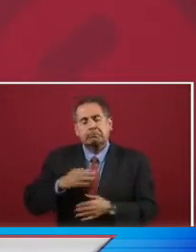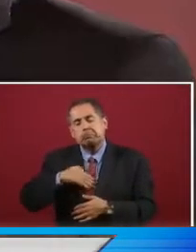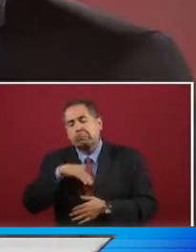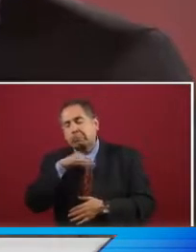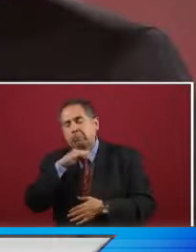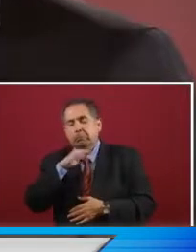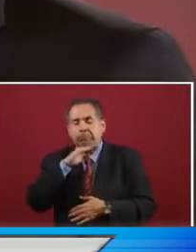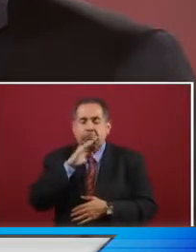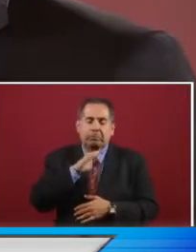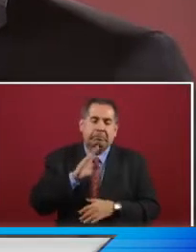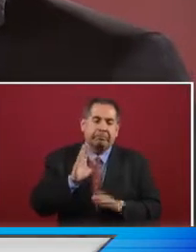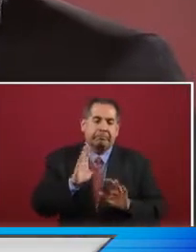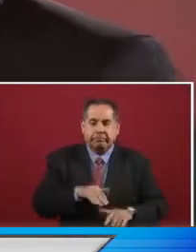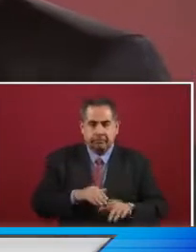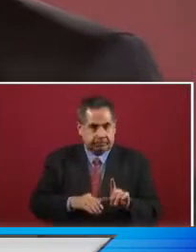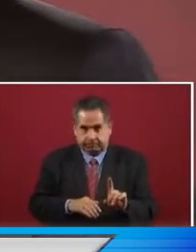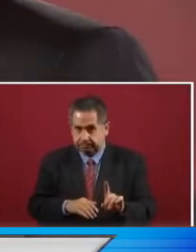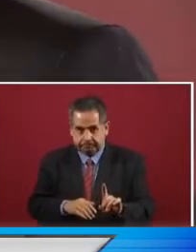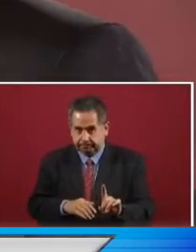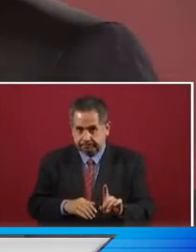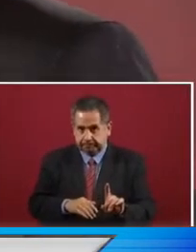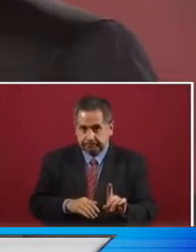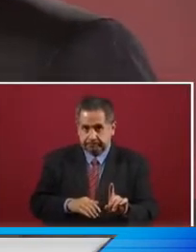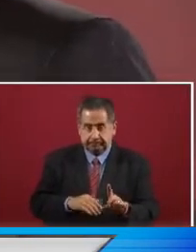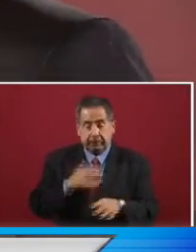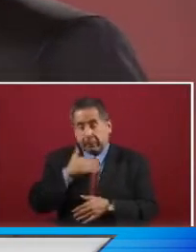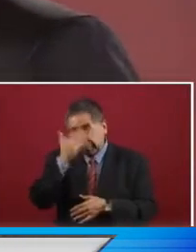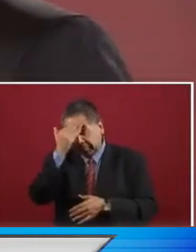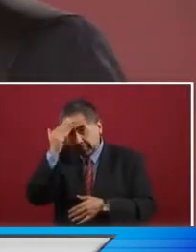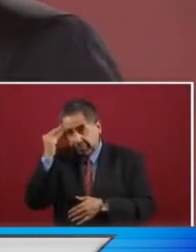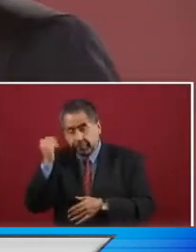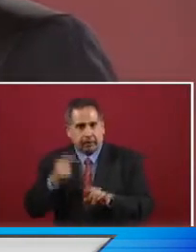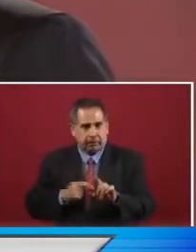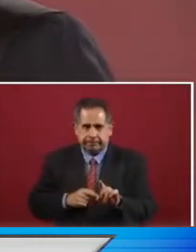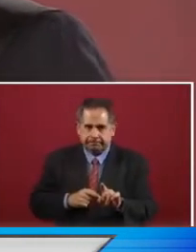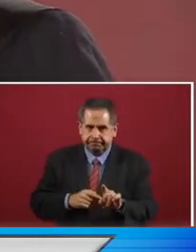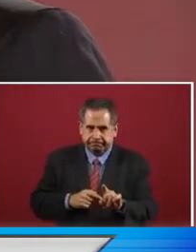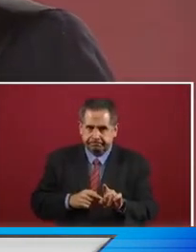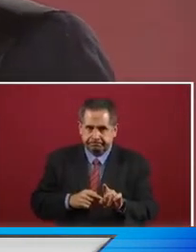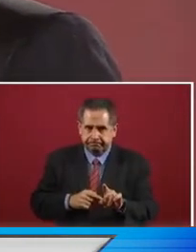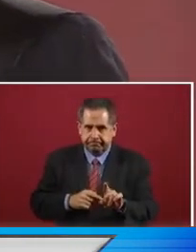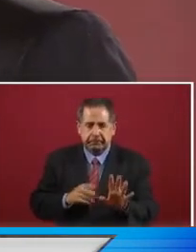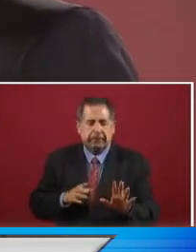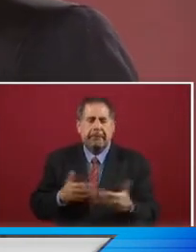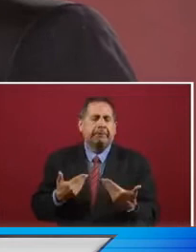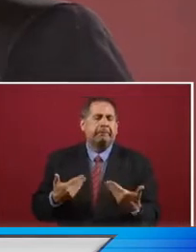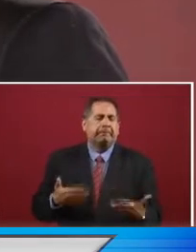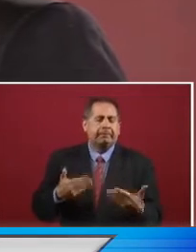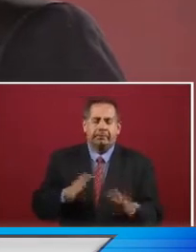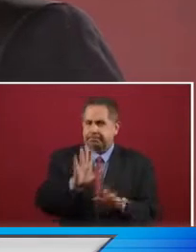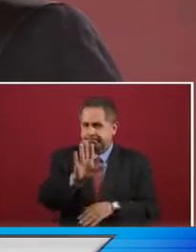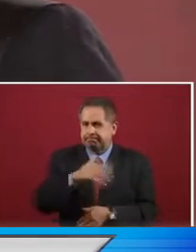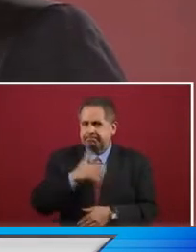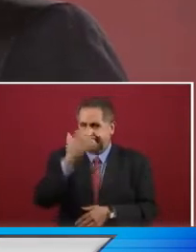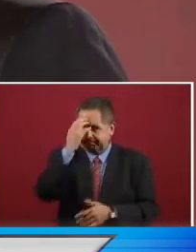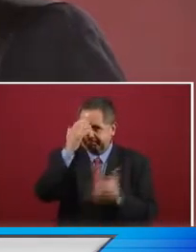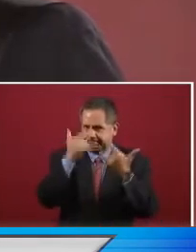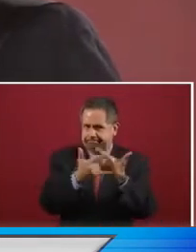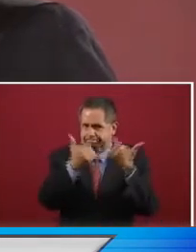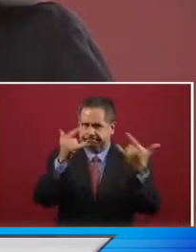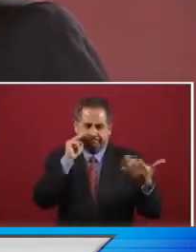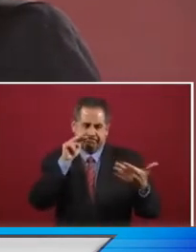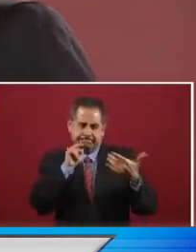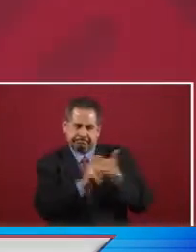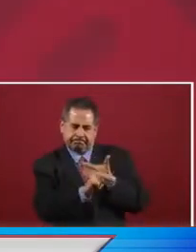ingenuo. El presidente Andrés Manuel López Obrador no ve ningún riesgo, conoce la historia y sabe de lo que son capaces de hacer los conservadores